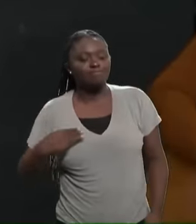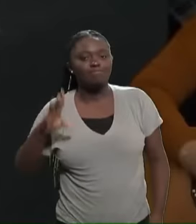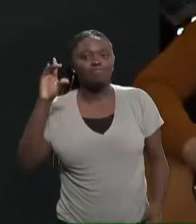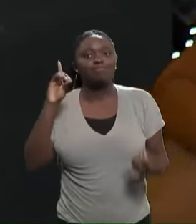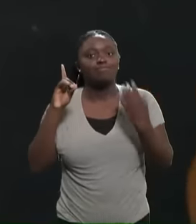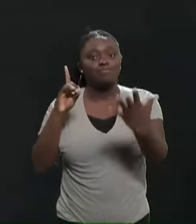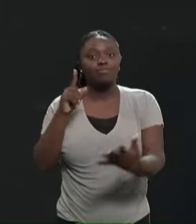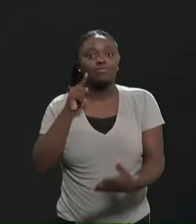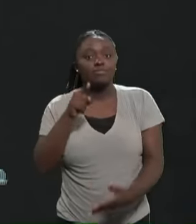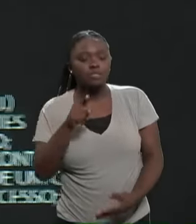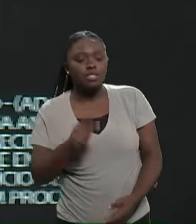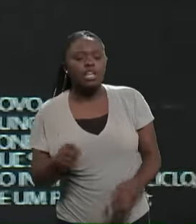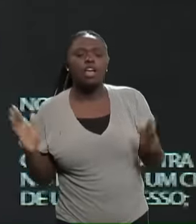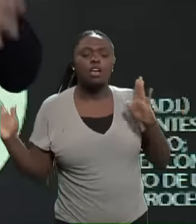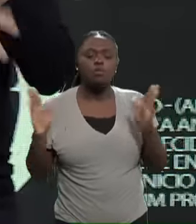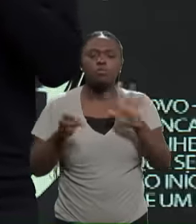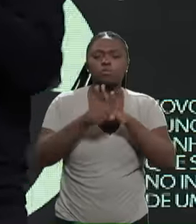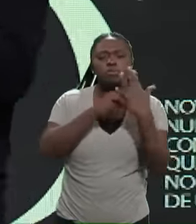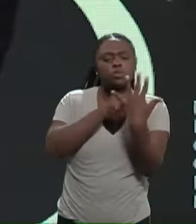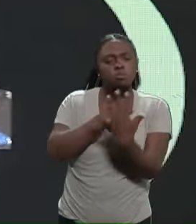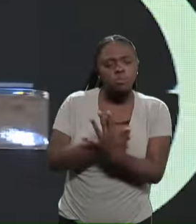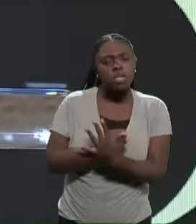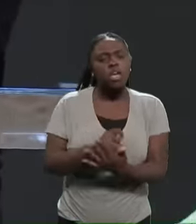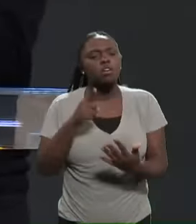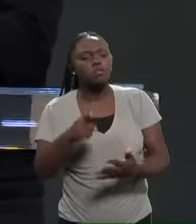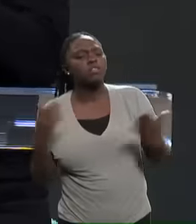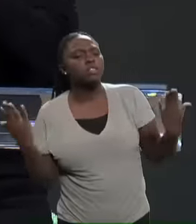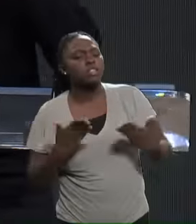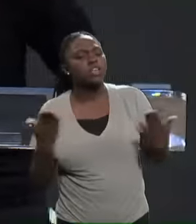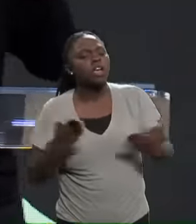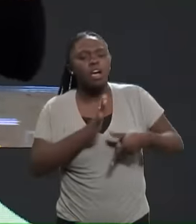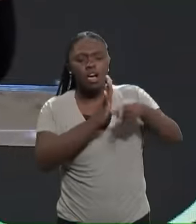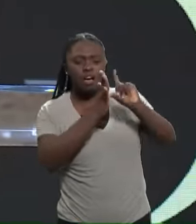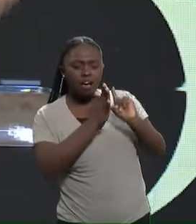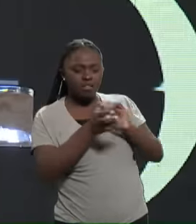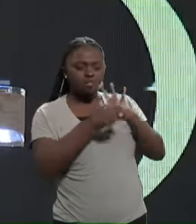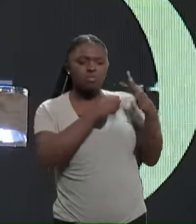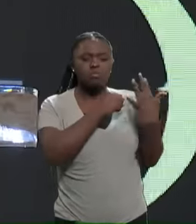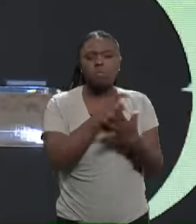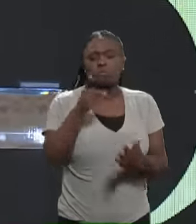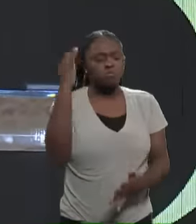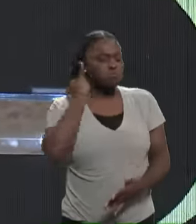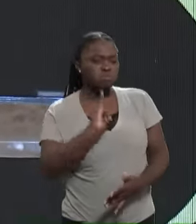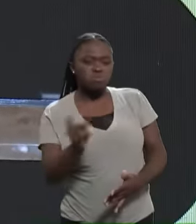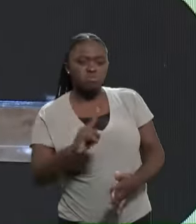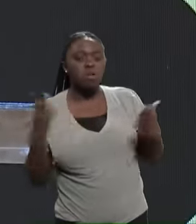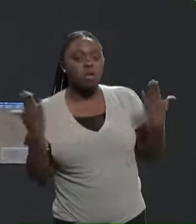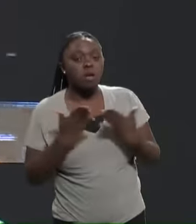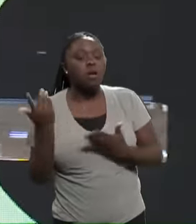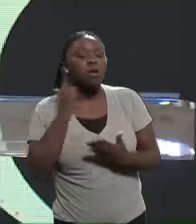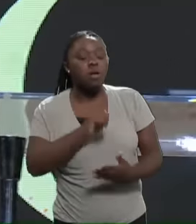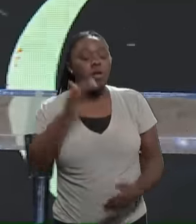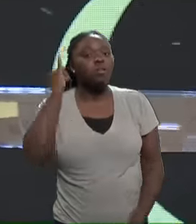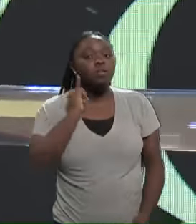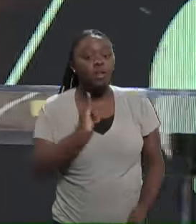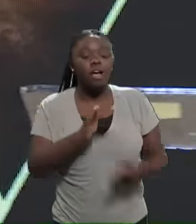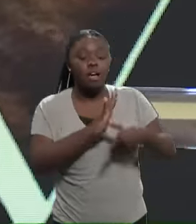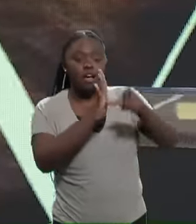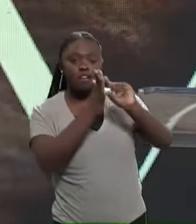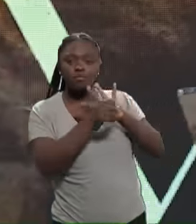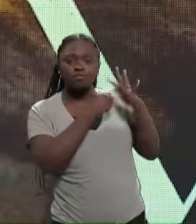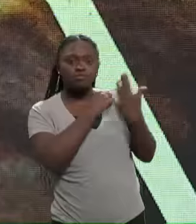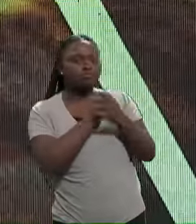vida. Antes de la pandemia, você no adoraba, ahora adora. Antes de la pandemia, você no profetizaba, ahora profetiza. Antes de la